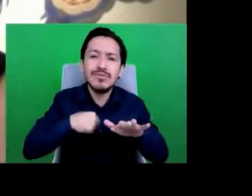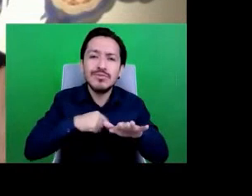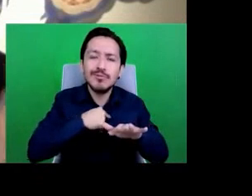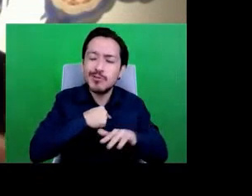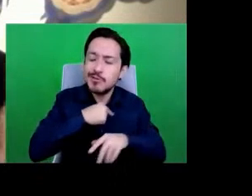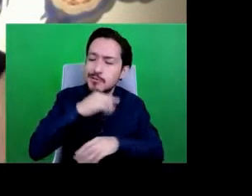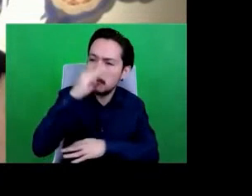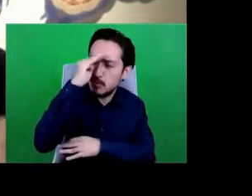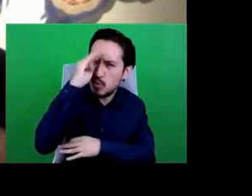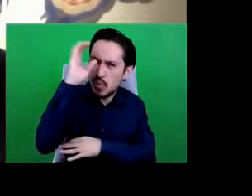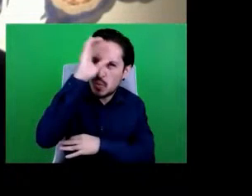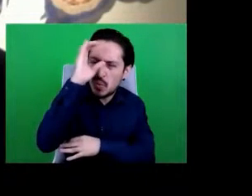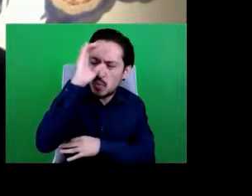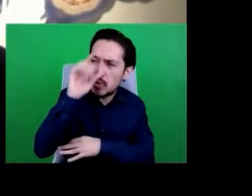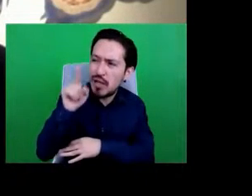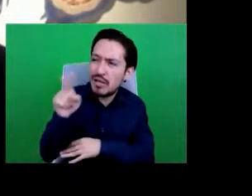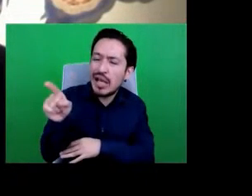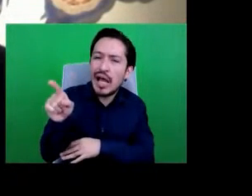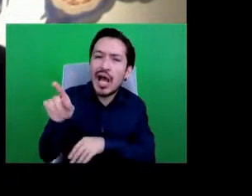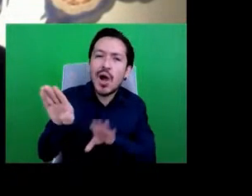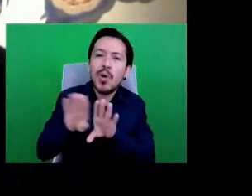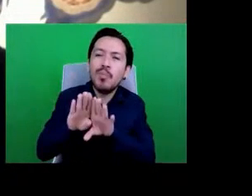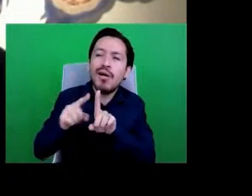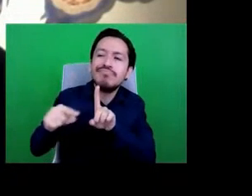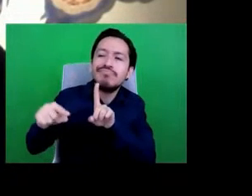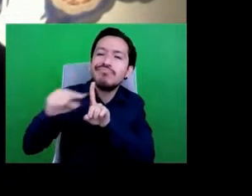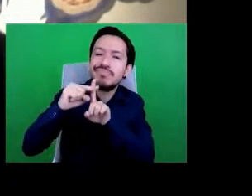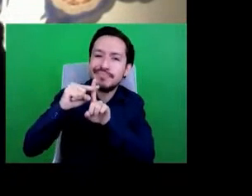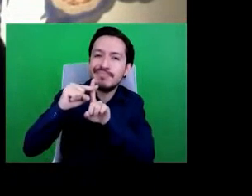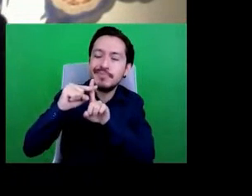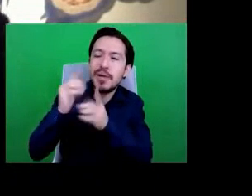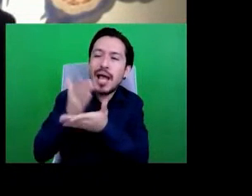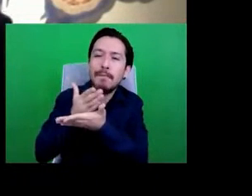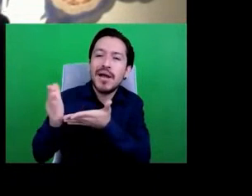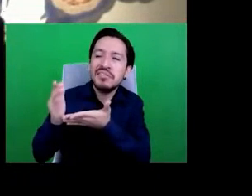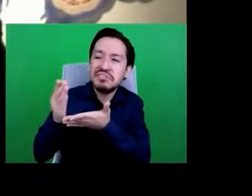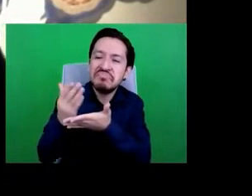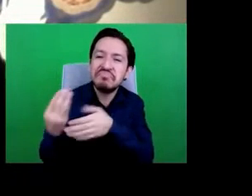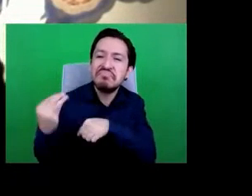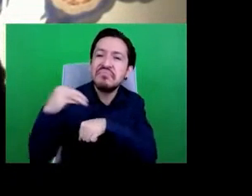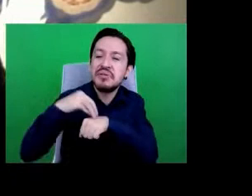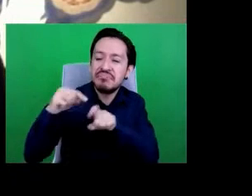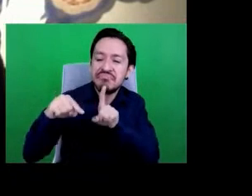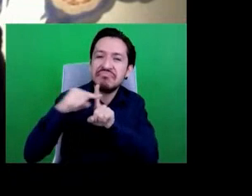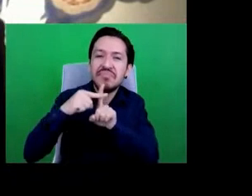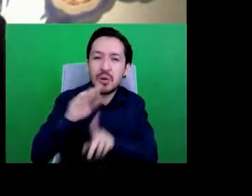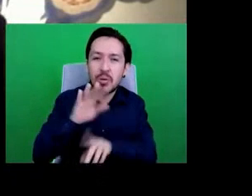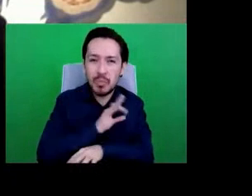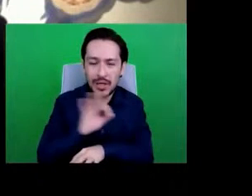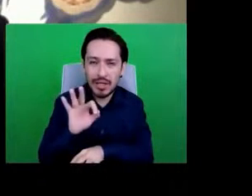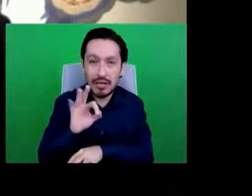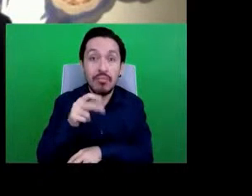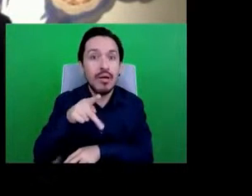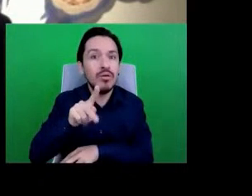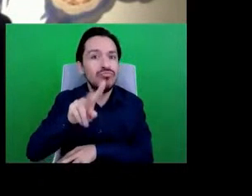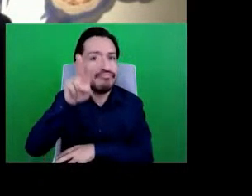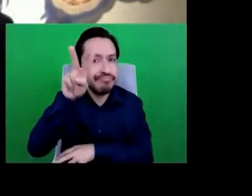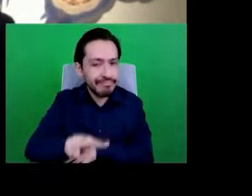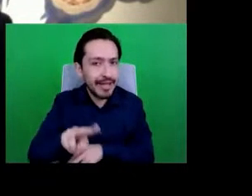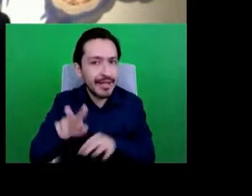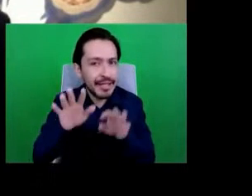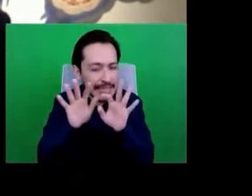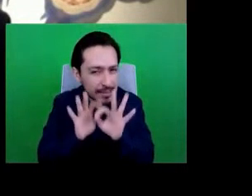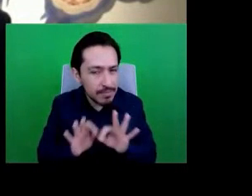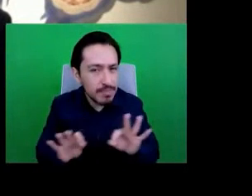algo adicional, como un extra, pero la verdad es que es una fuerza fundamental en nuestra sociedad.